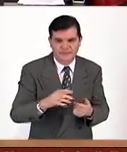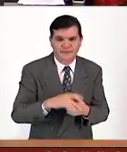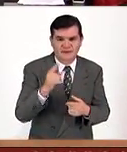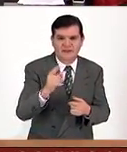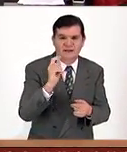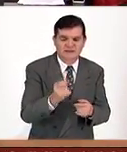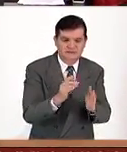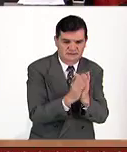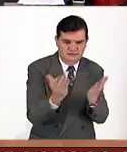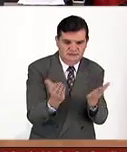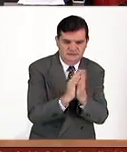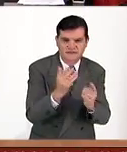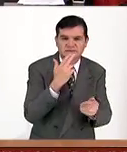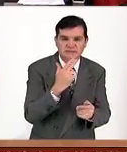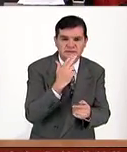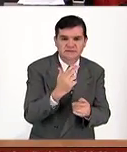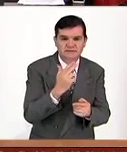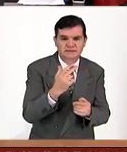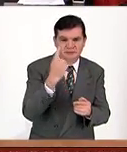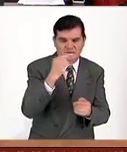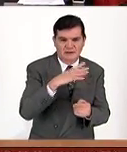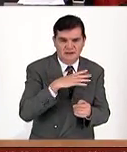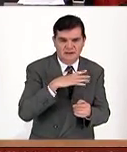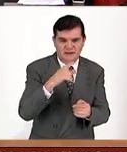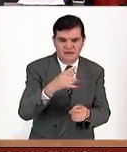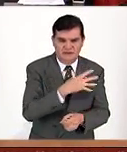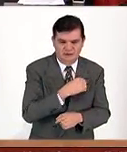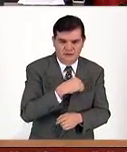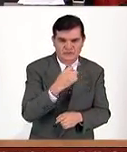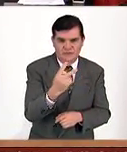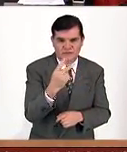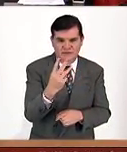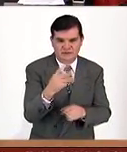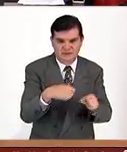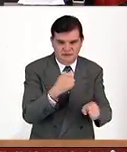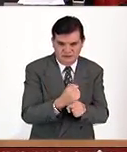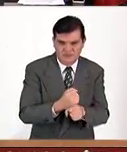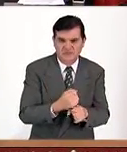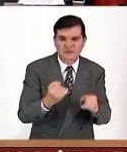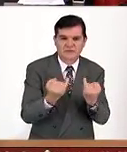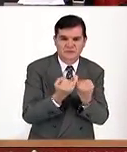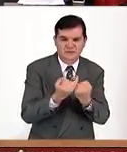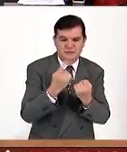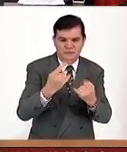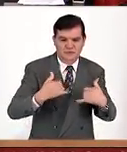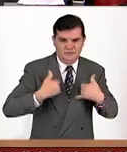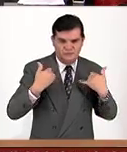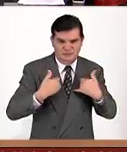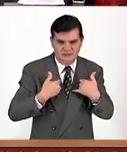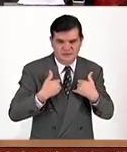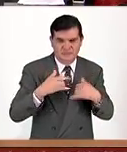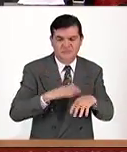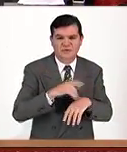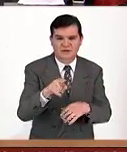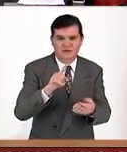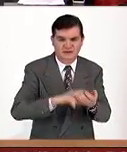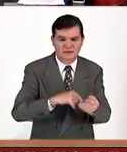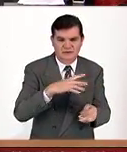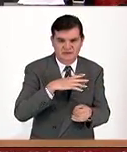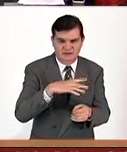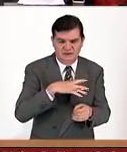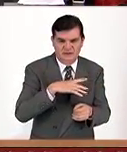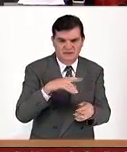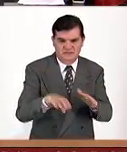de que es un libro que te funciona si tienes un hijo de 2, 3 años, pero también si tienes un adolescente, porque estamos